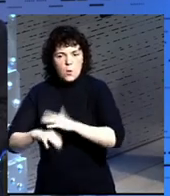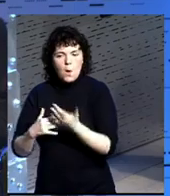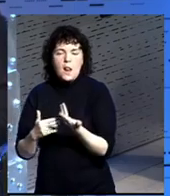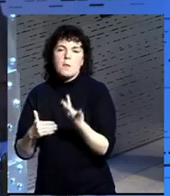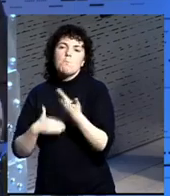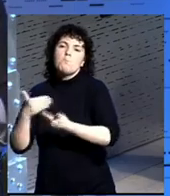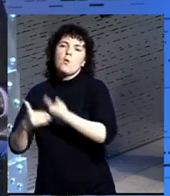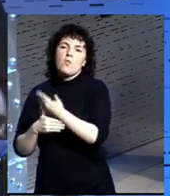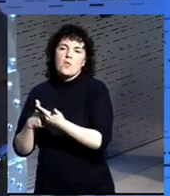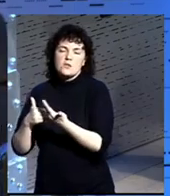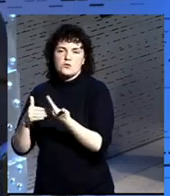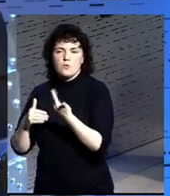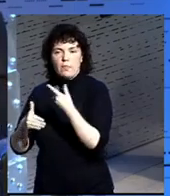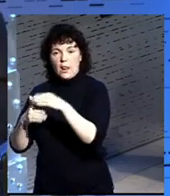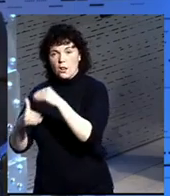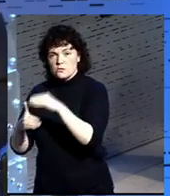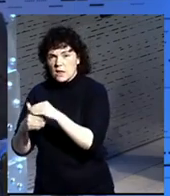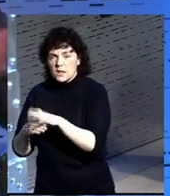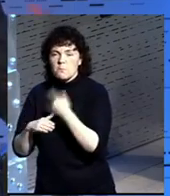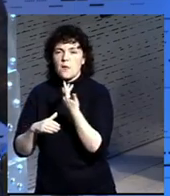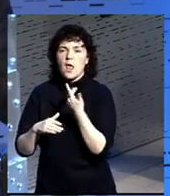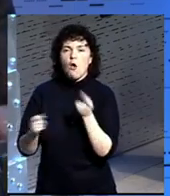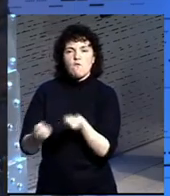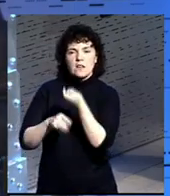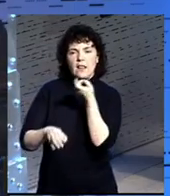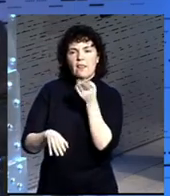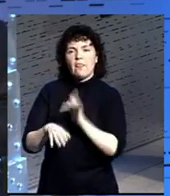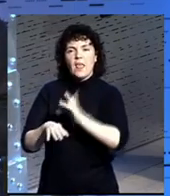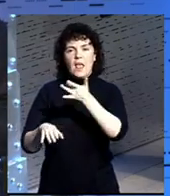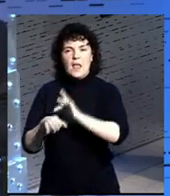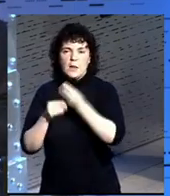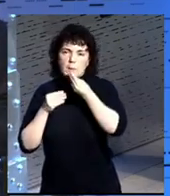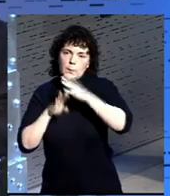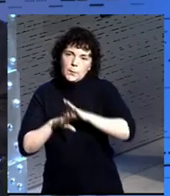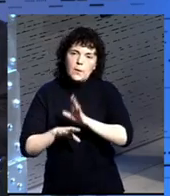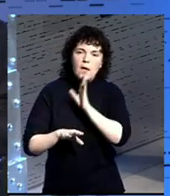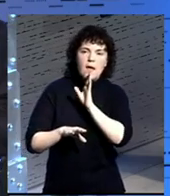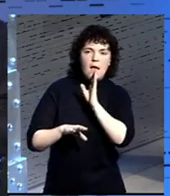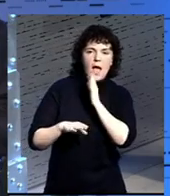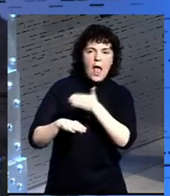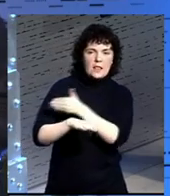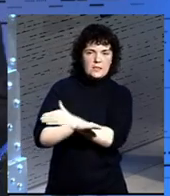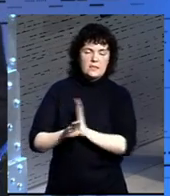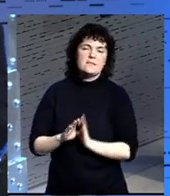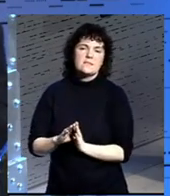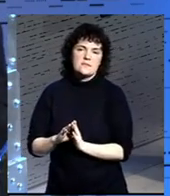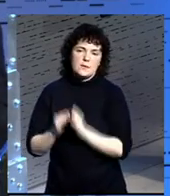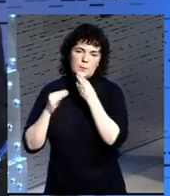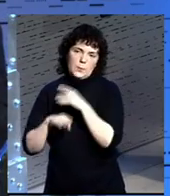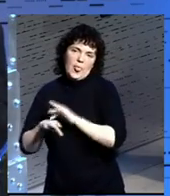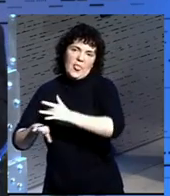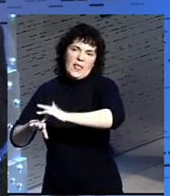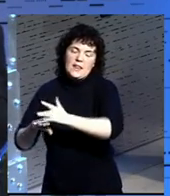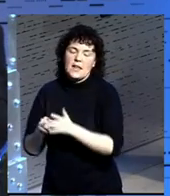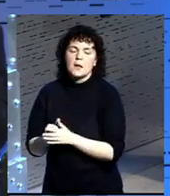los clientes en la oferta digital sustitutiva de la que tenían y usaban anteriormente.